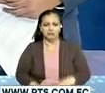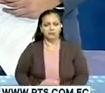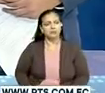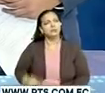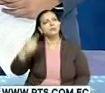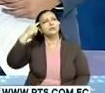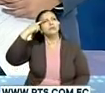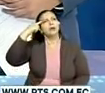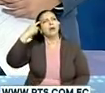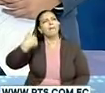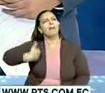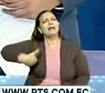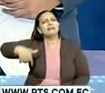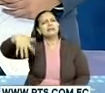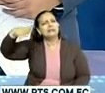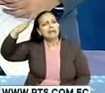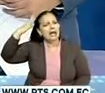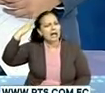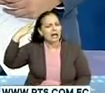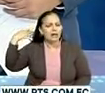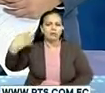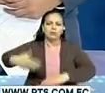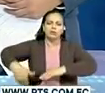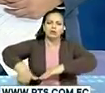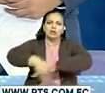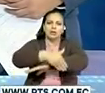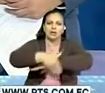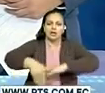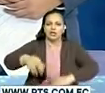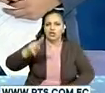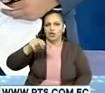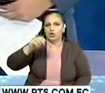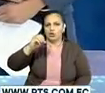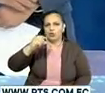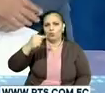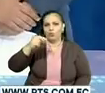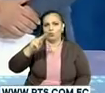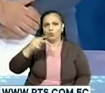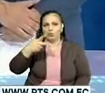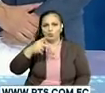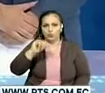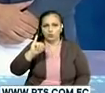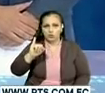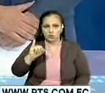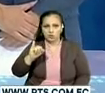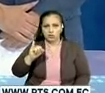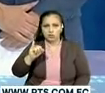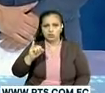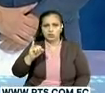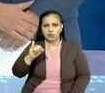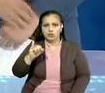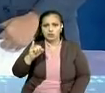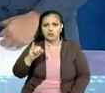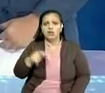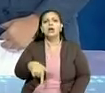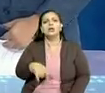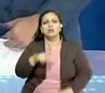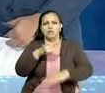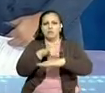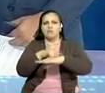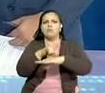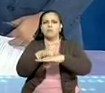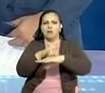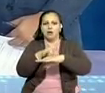en Noguchi y Ayacucho. Era en blanco y negro porque era chiquito yo. ¿En blanco y negro? Sí, era en blanco y negro ese como servicio. Félix era un servicio